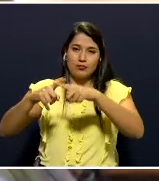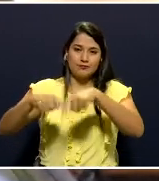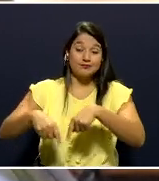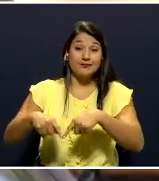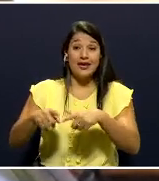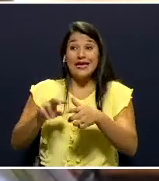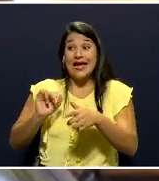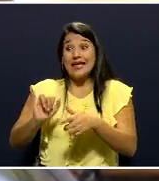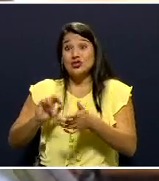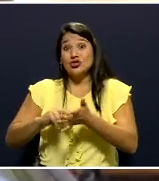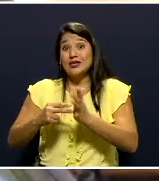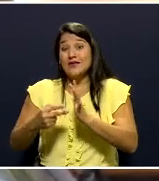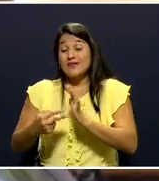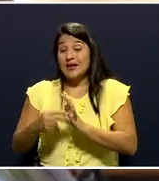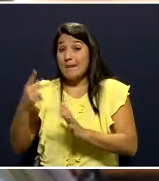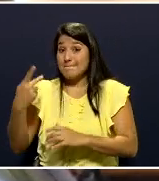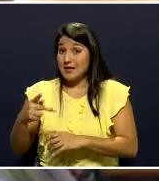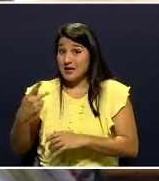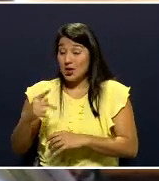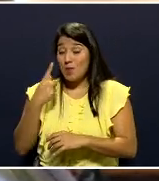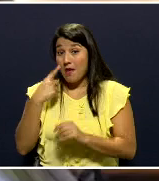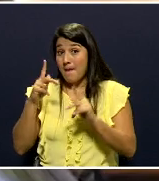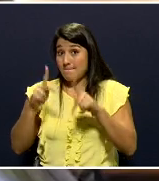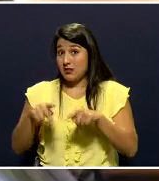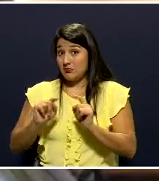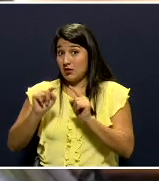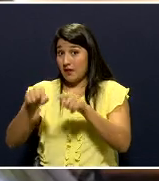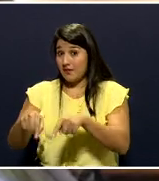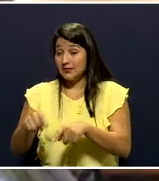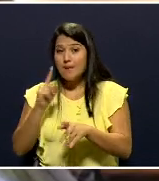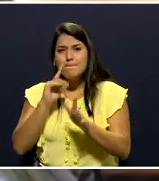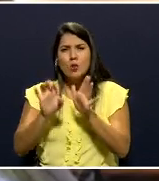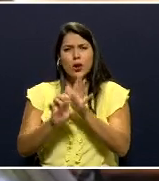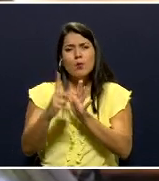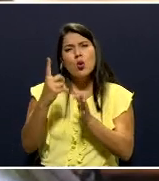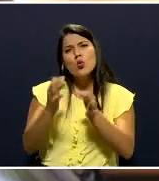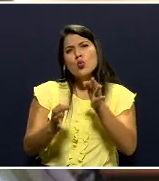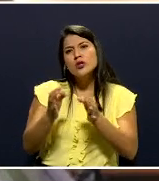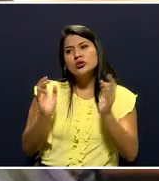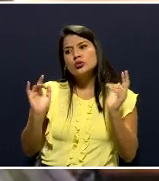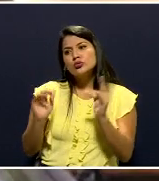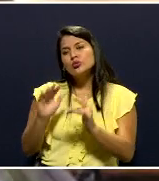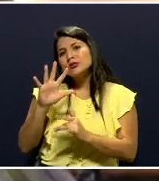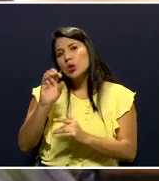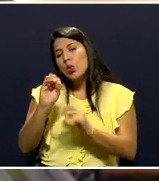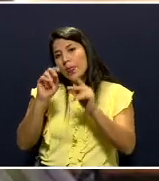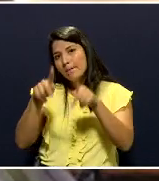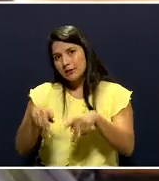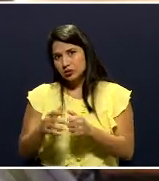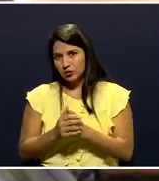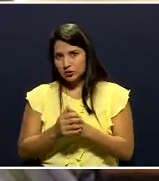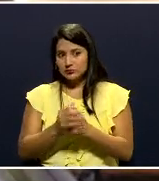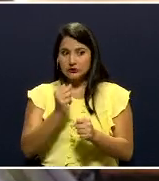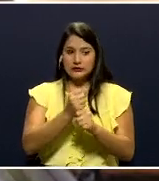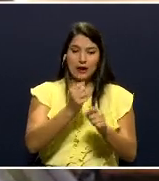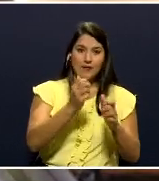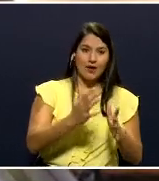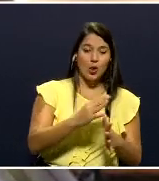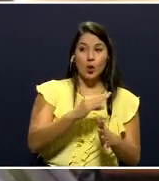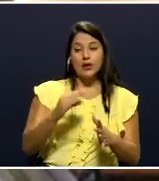estar reunidas. Incluso se nos informaba de un juicio de más de 50 personas entre funcionarios